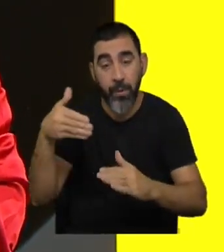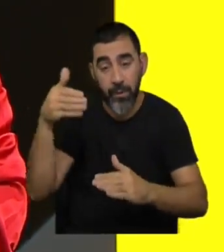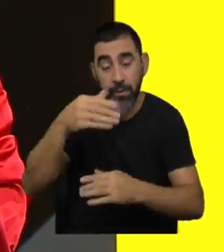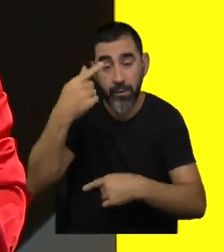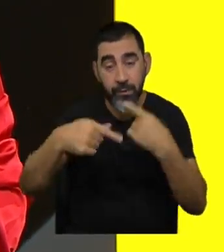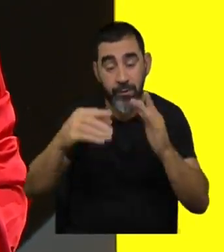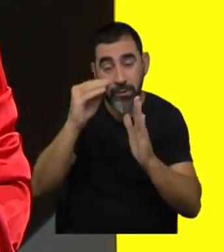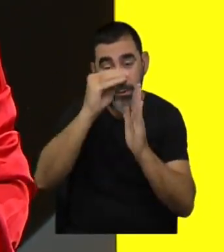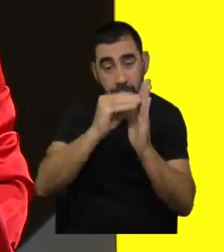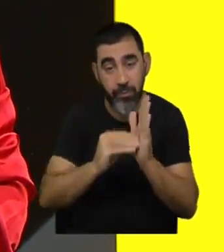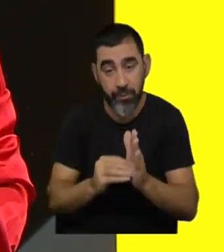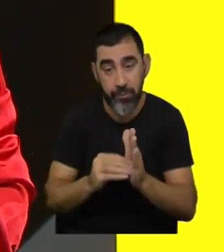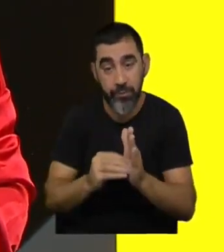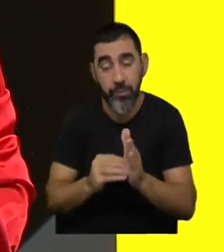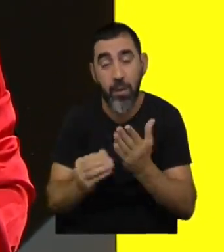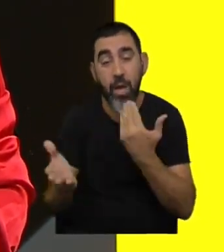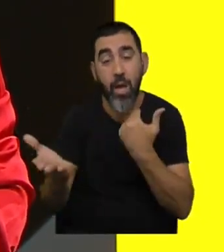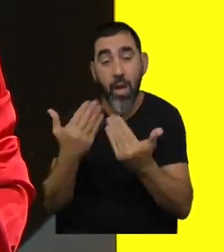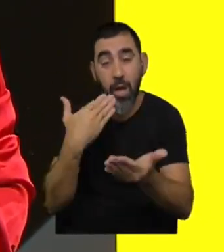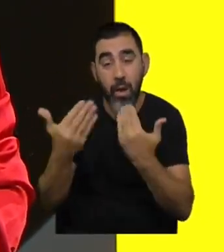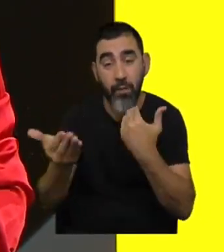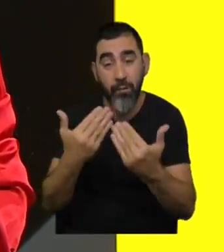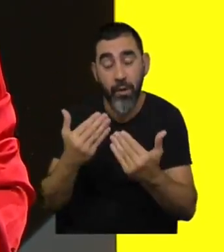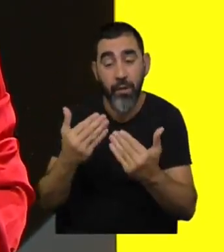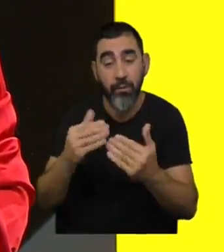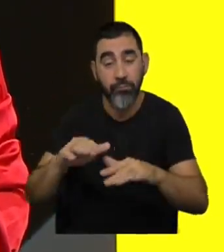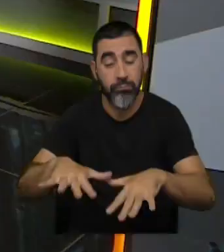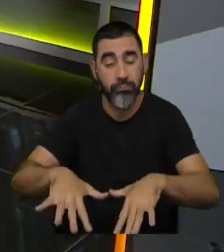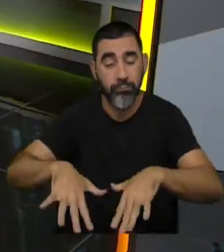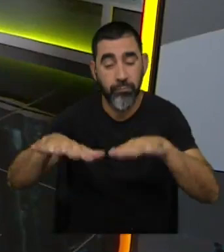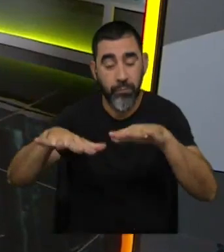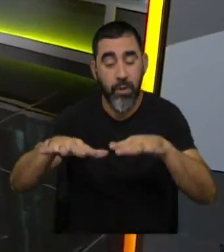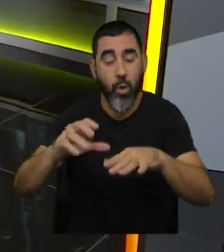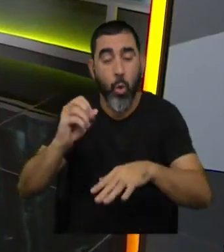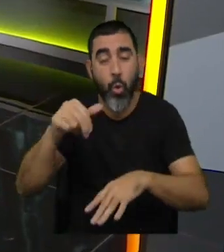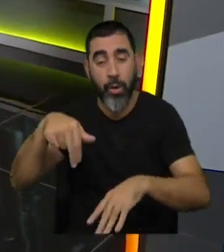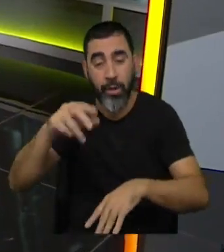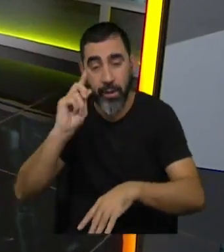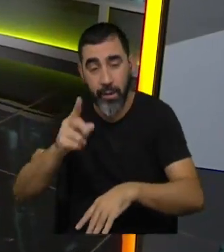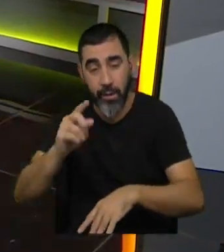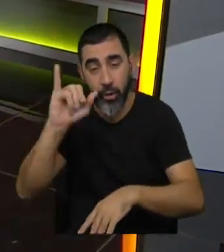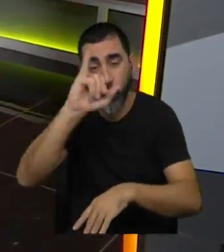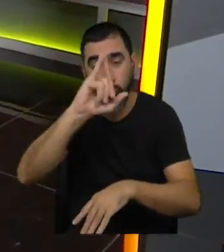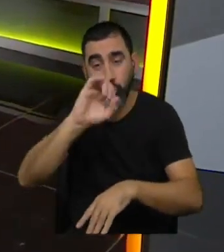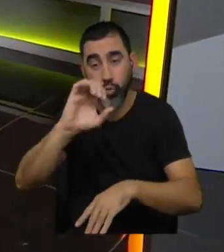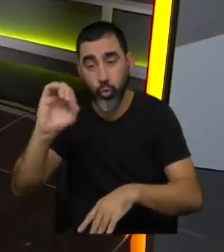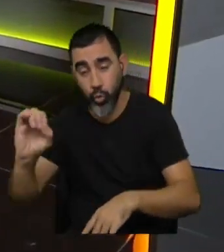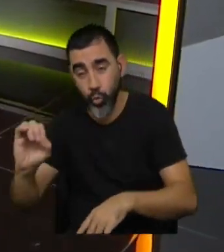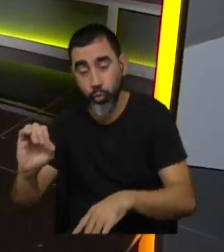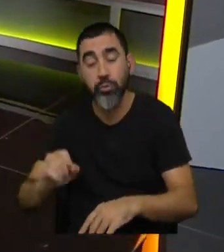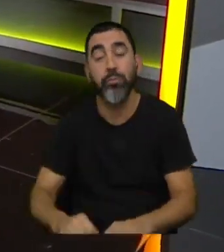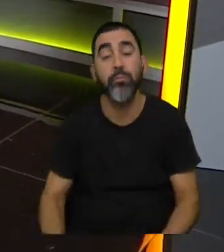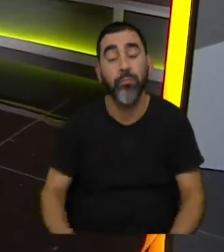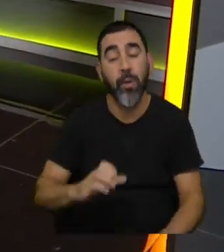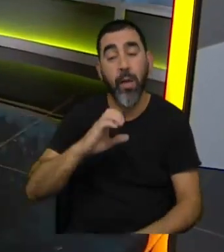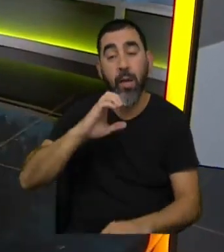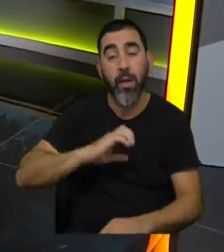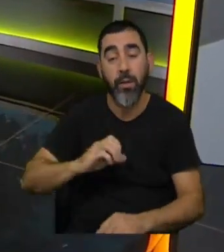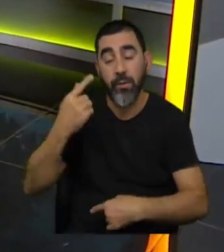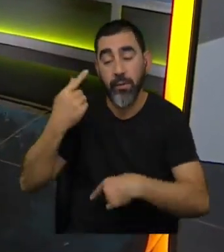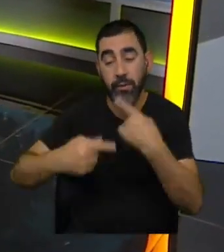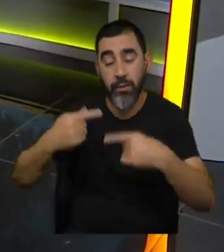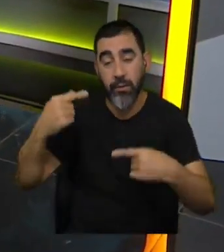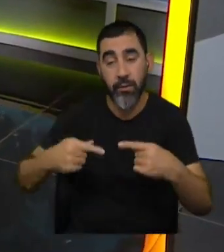registran todo esto, hablaron con criaderos, con ONGs, con zoológicos, caracterizaron los